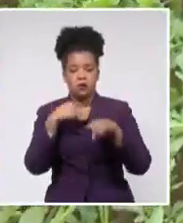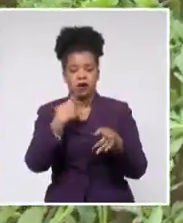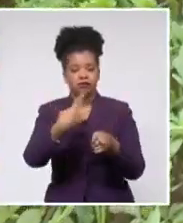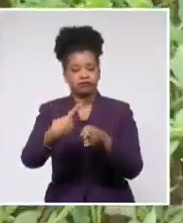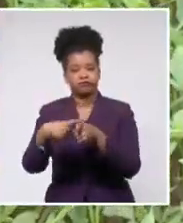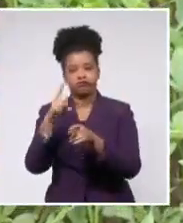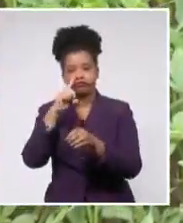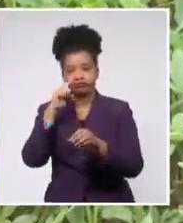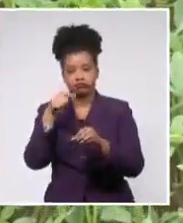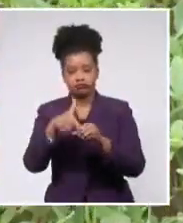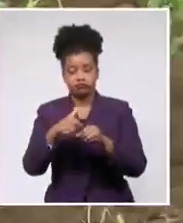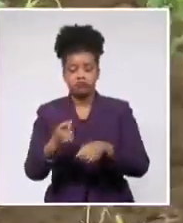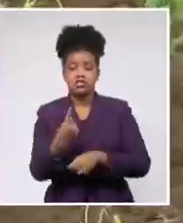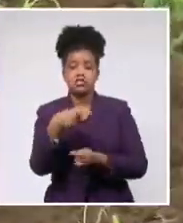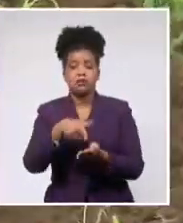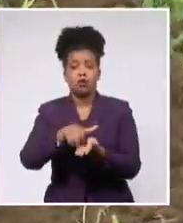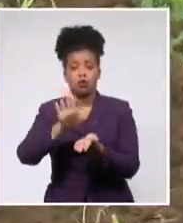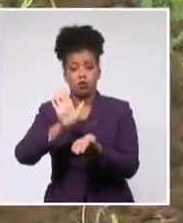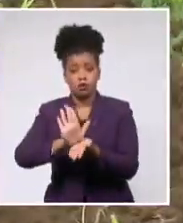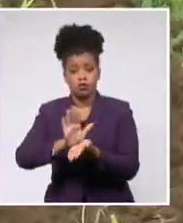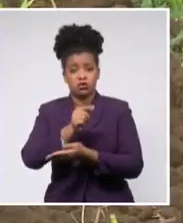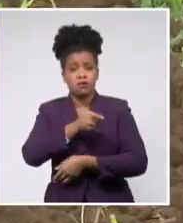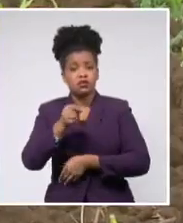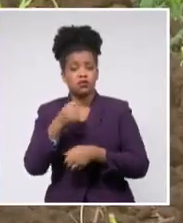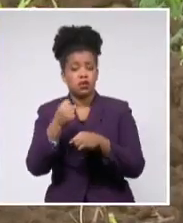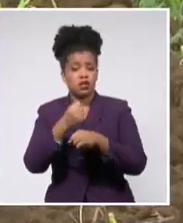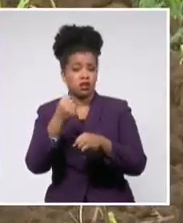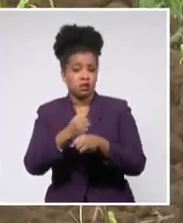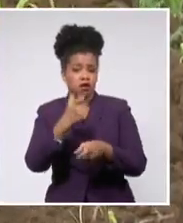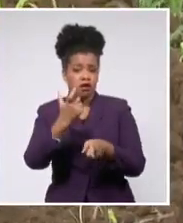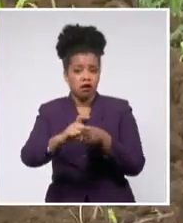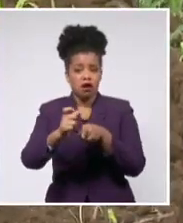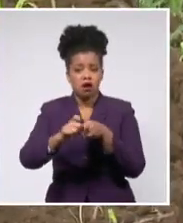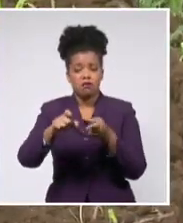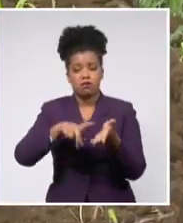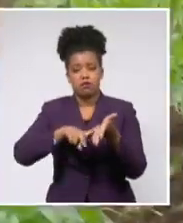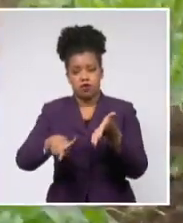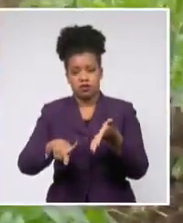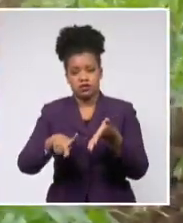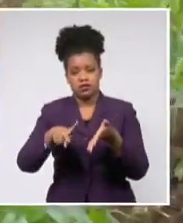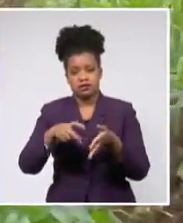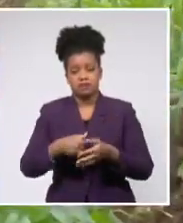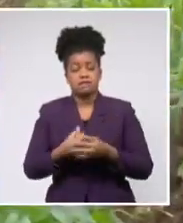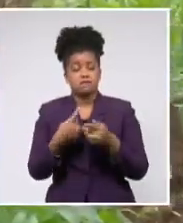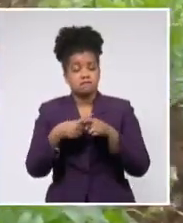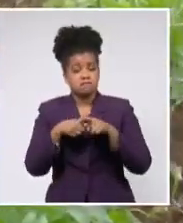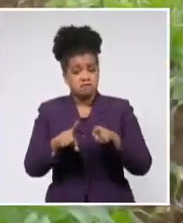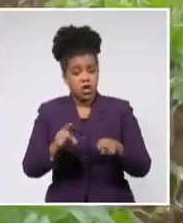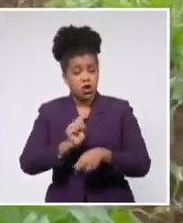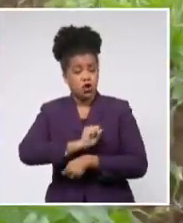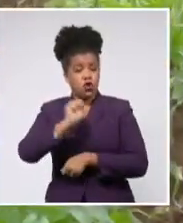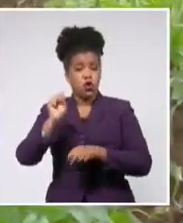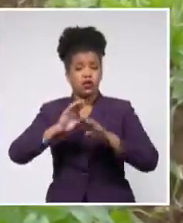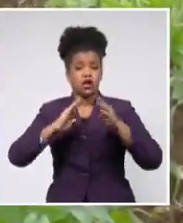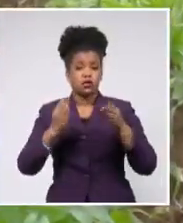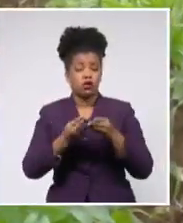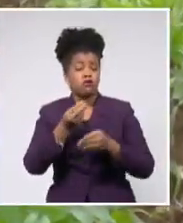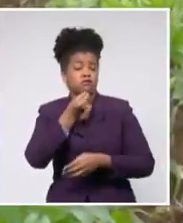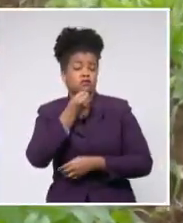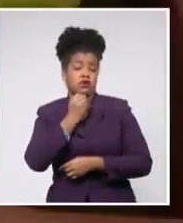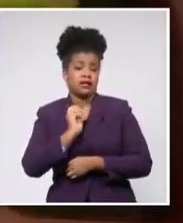es el principal compromiso de los agricultores tuneros con la dirección del país y quizás no se logre todo lo que se requiere en el ámbito